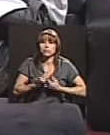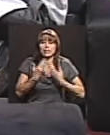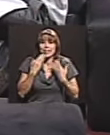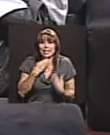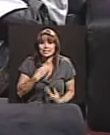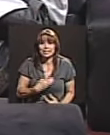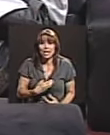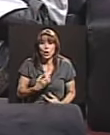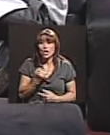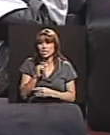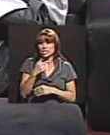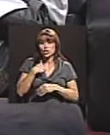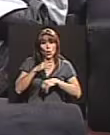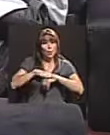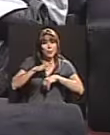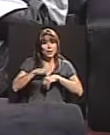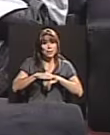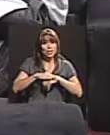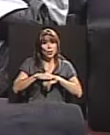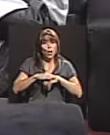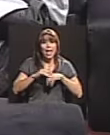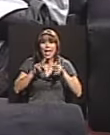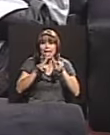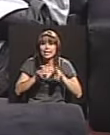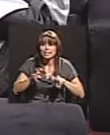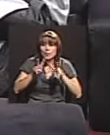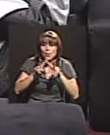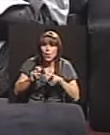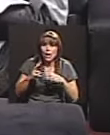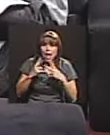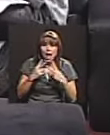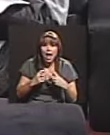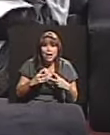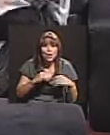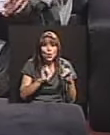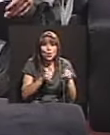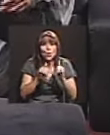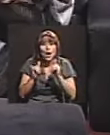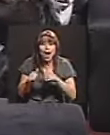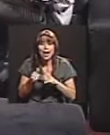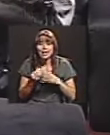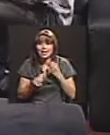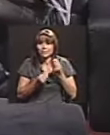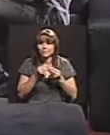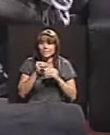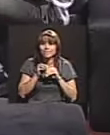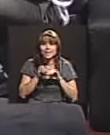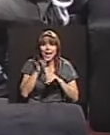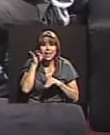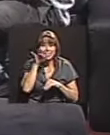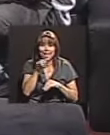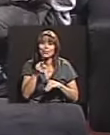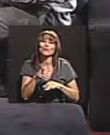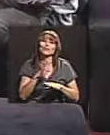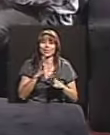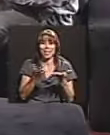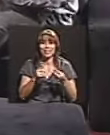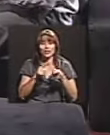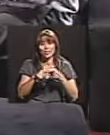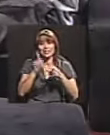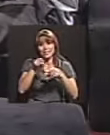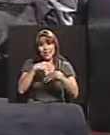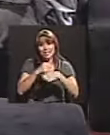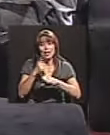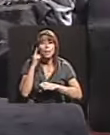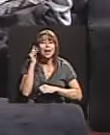permito explorar jugar y galantear así que averigüen si están explorando jugando y Galante y hablamos Cómo anda la sexualidad y el placer no